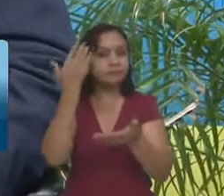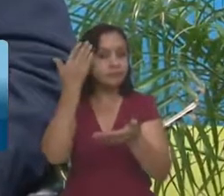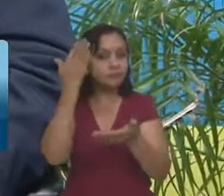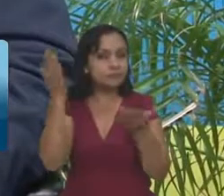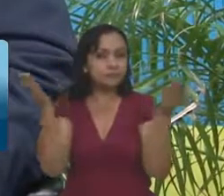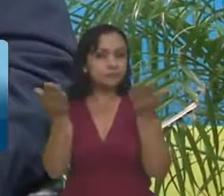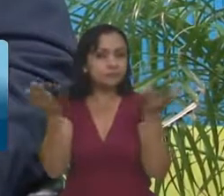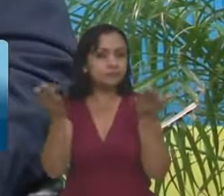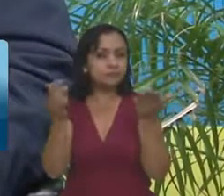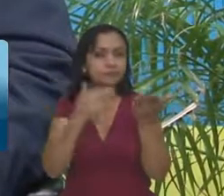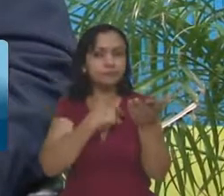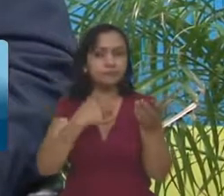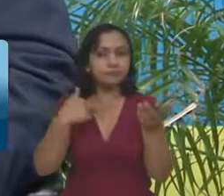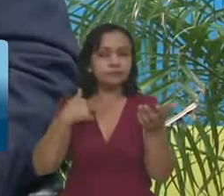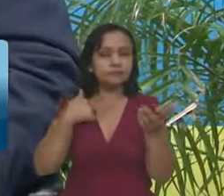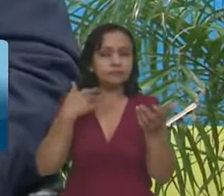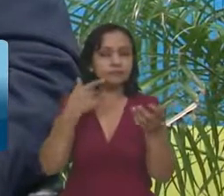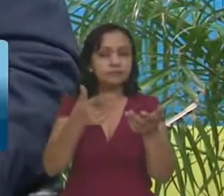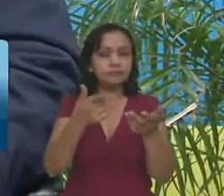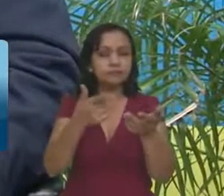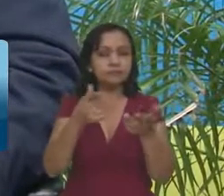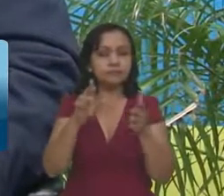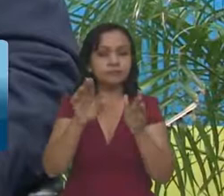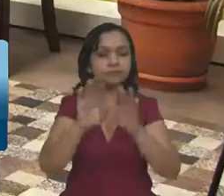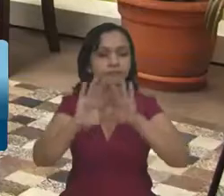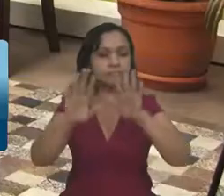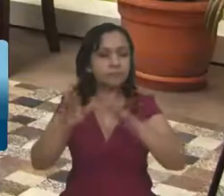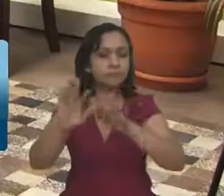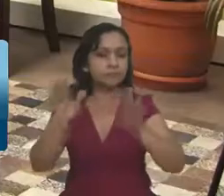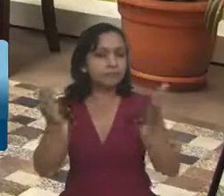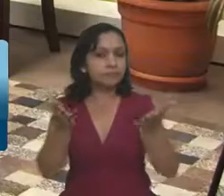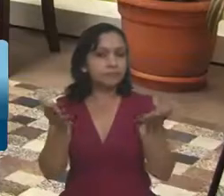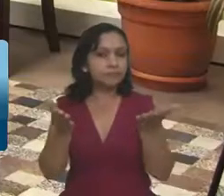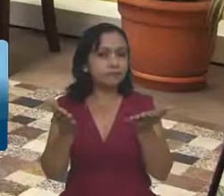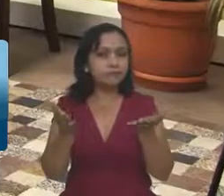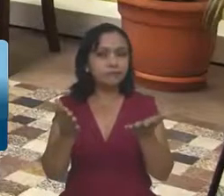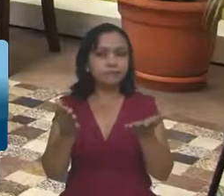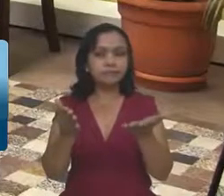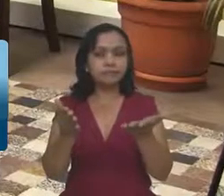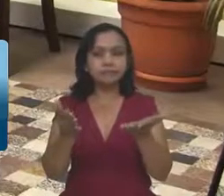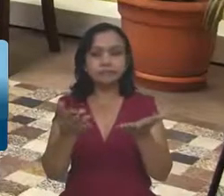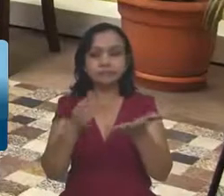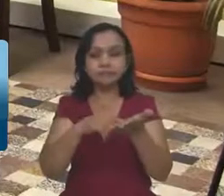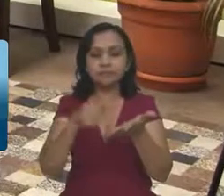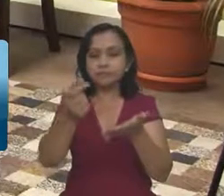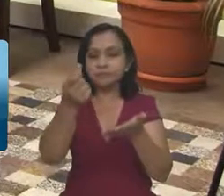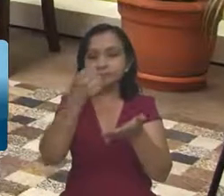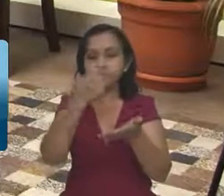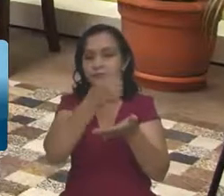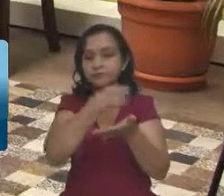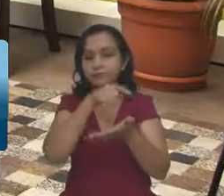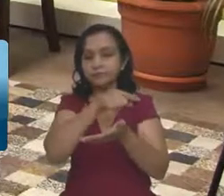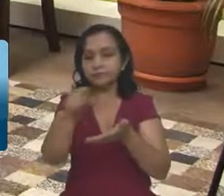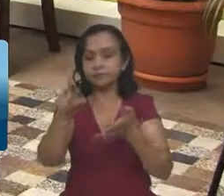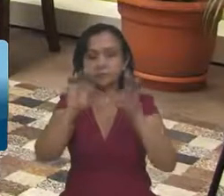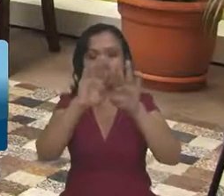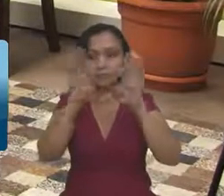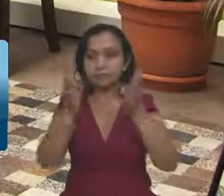cómo tratan ustedes esta neuropatía periférica. ¿Cuál es el tratamiento oportuno que ustedes dan para